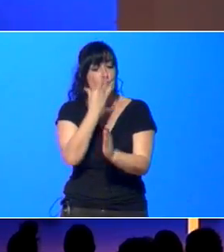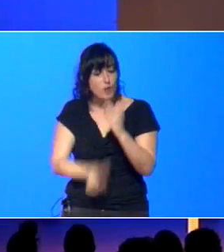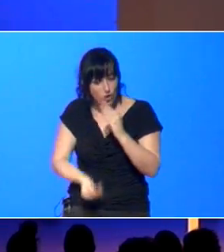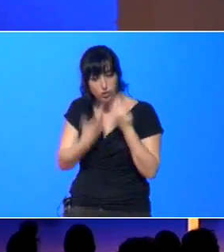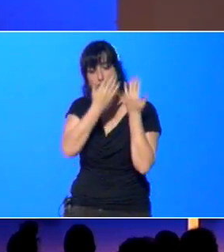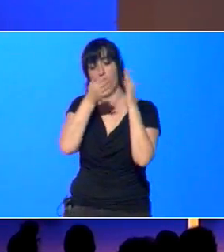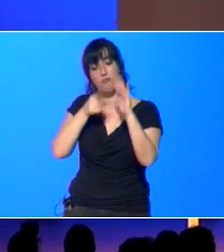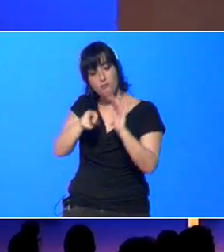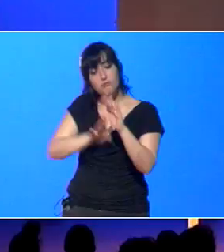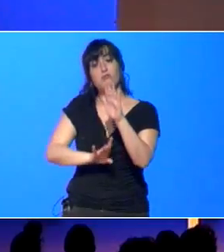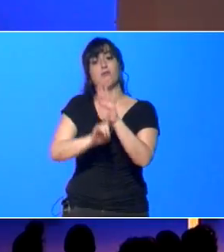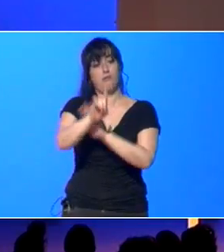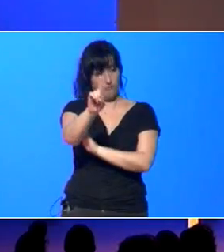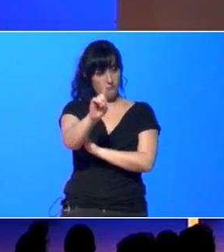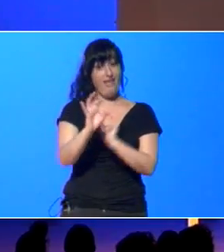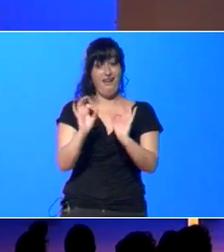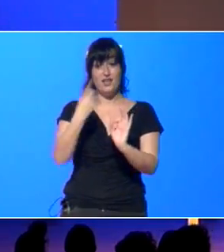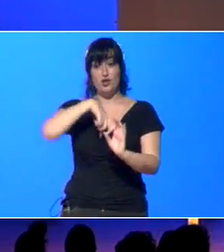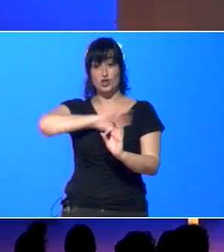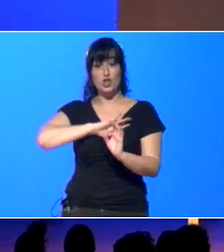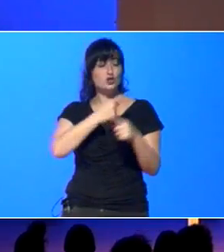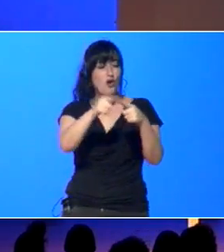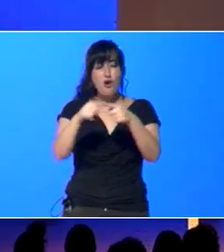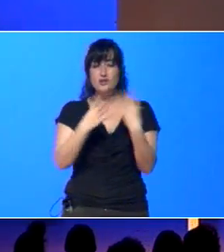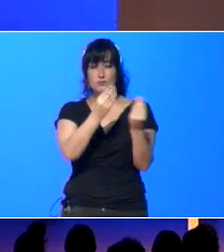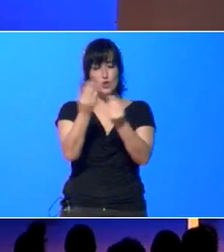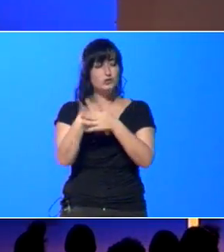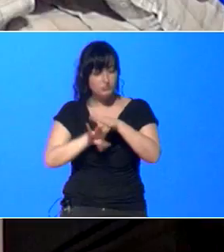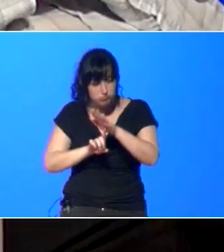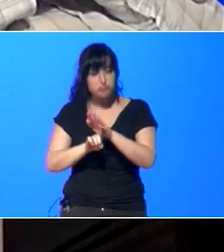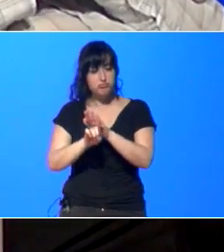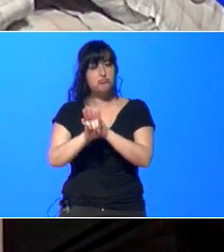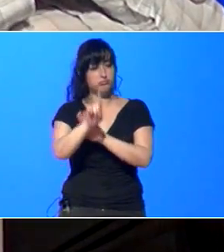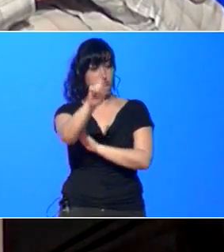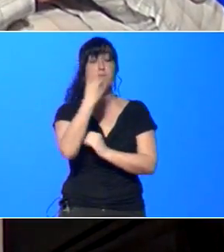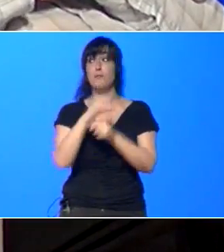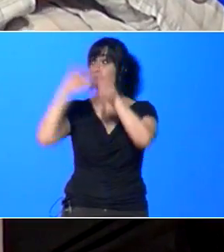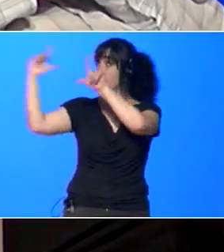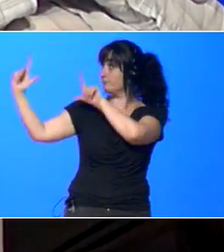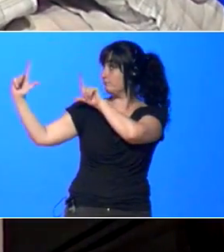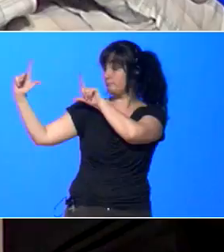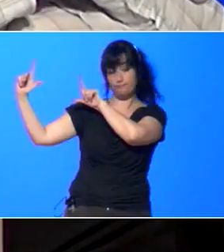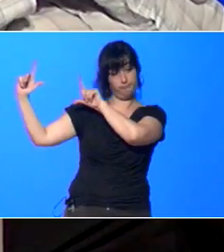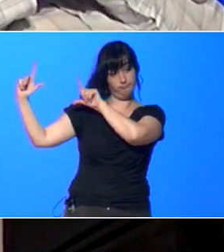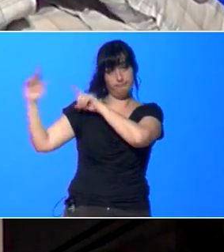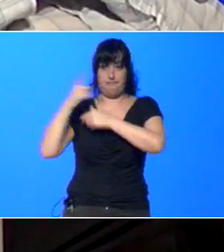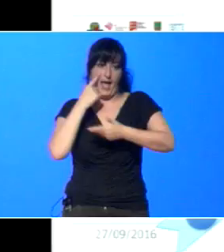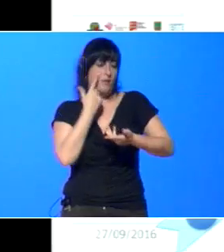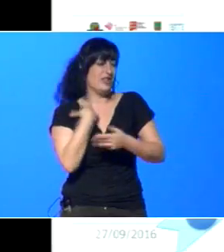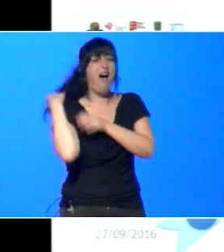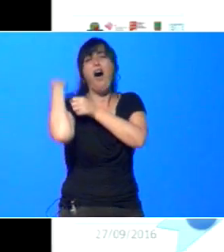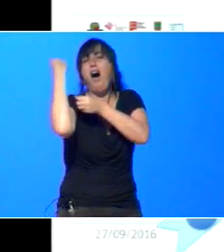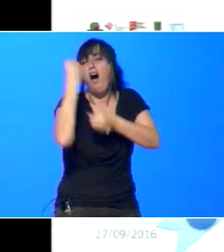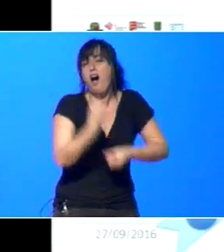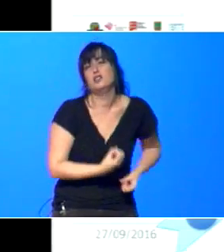ahí estamos potenciando muchas cosas. Hay hecho en esta diapositiva un recorrido, tampoco son tantos años, la inclusión